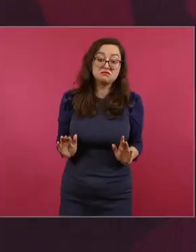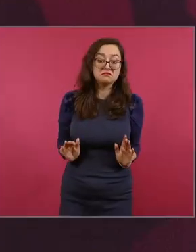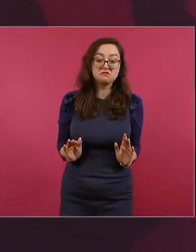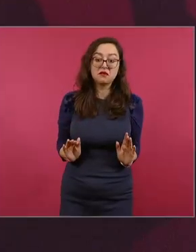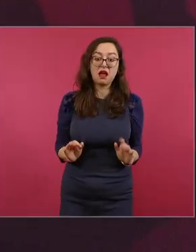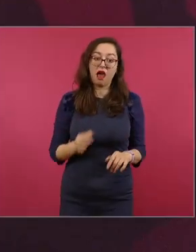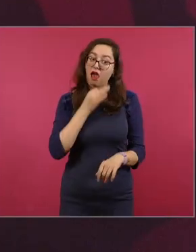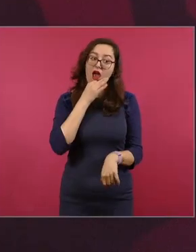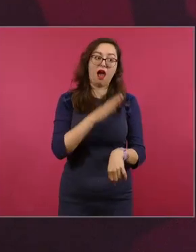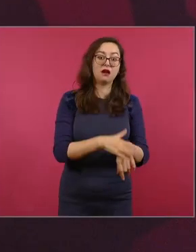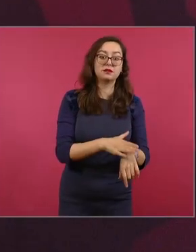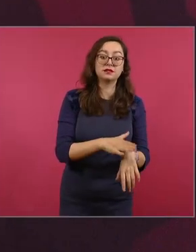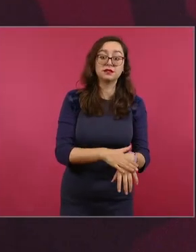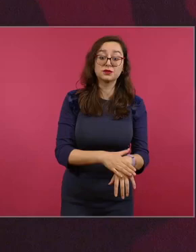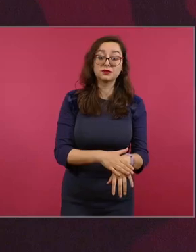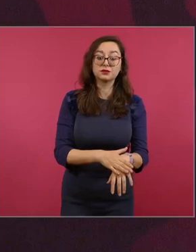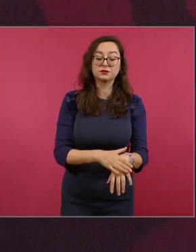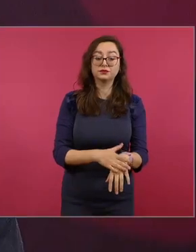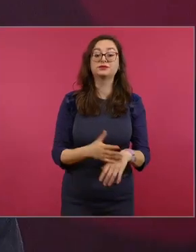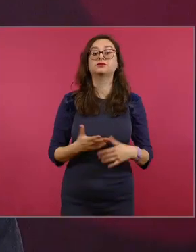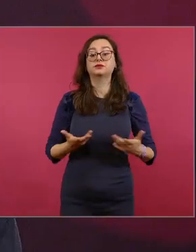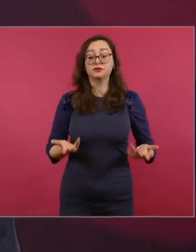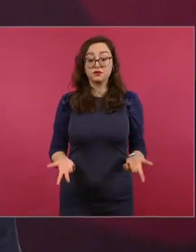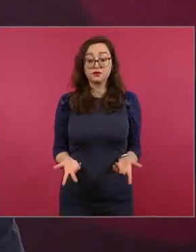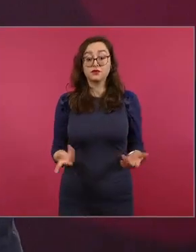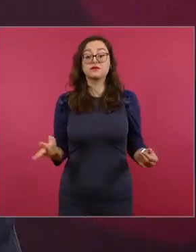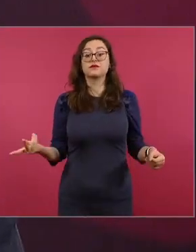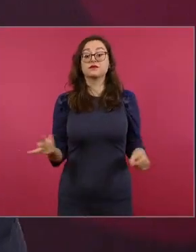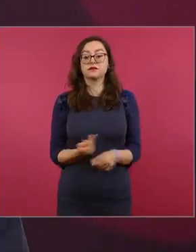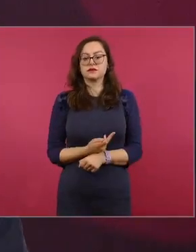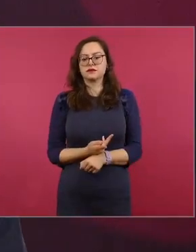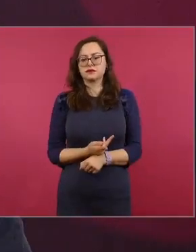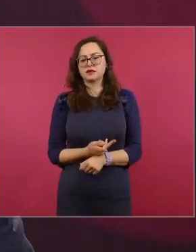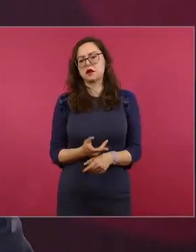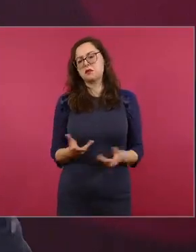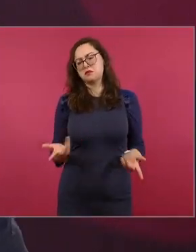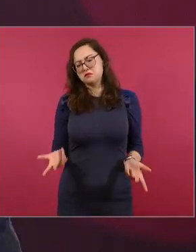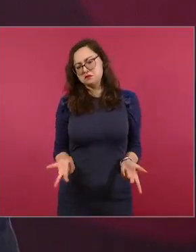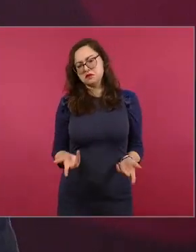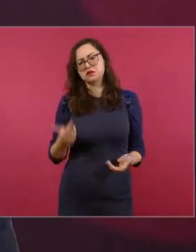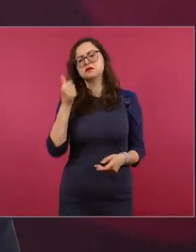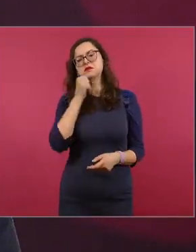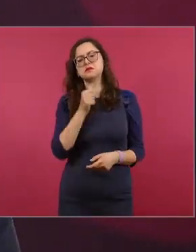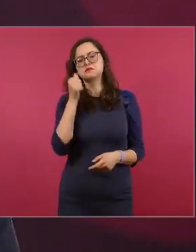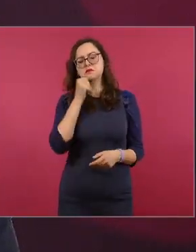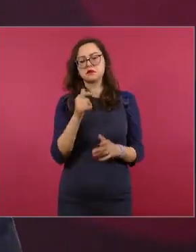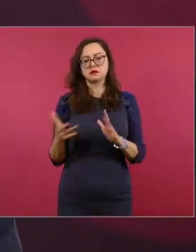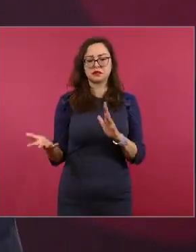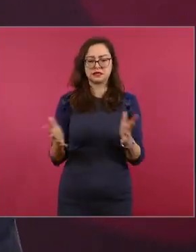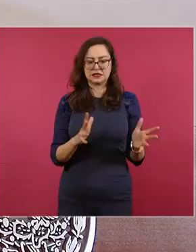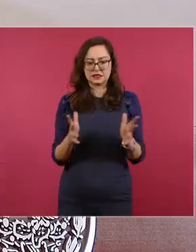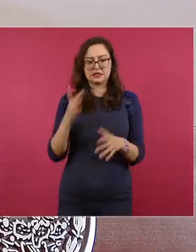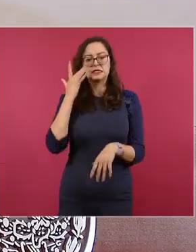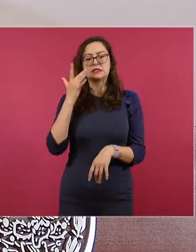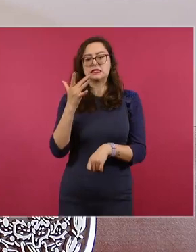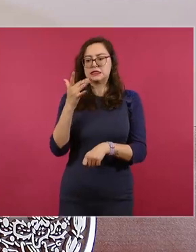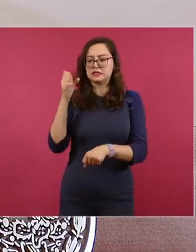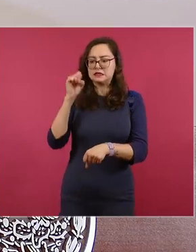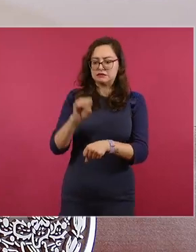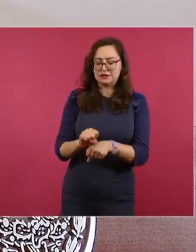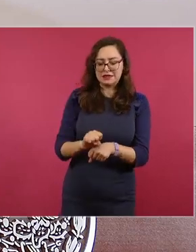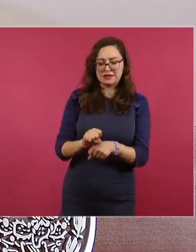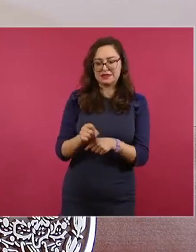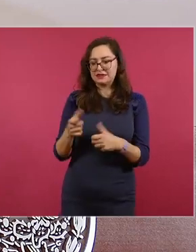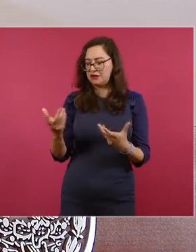la temporada de verano corresponde más o menos con Semana Santa, era muy complicado. Hicimos eso,